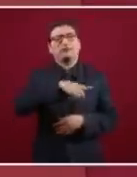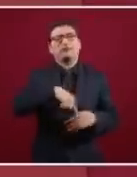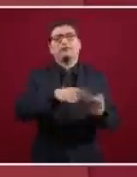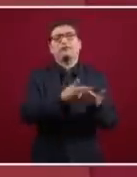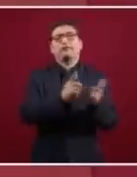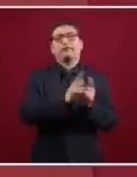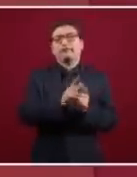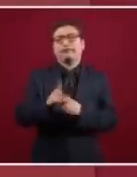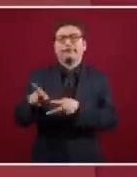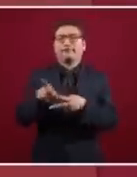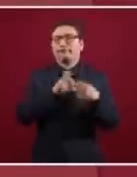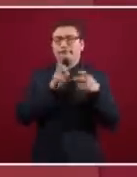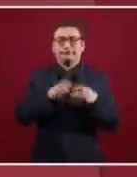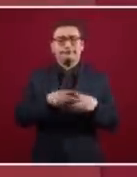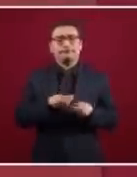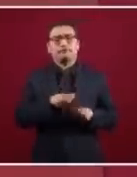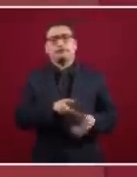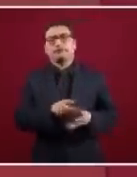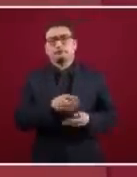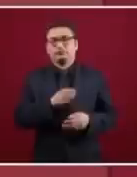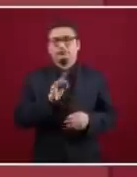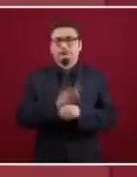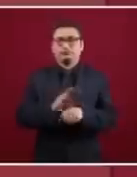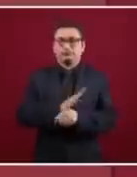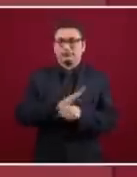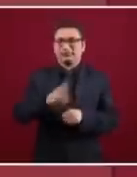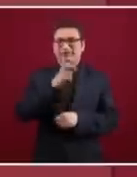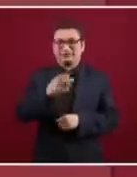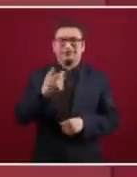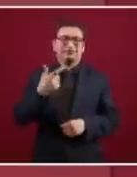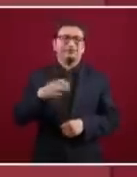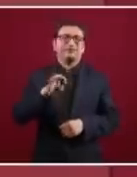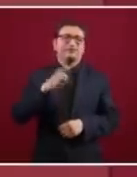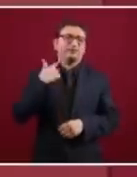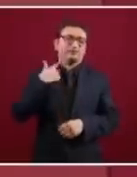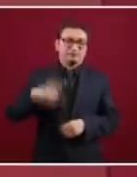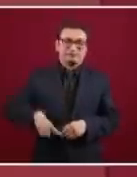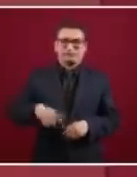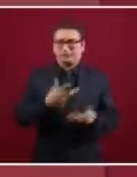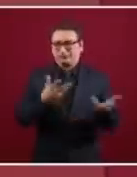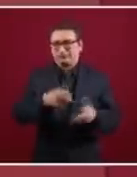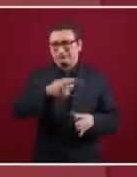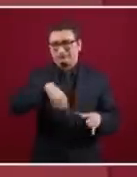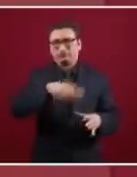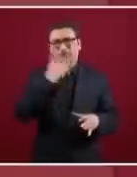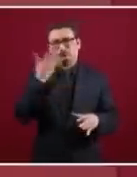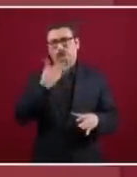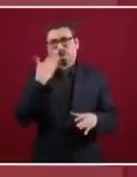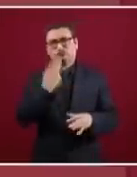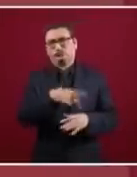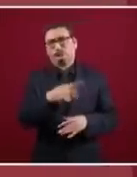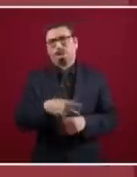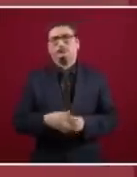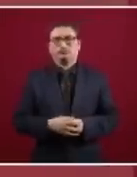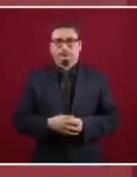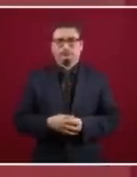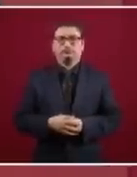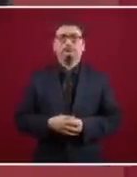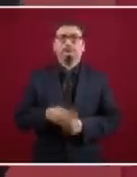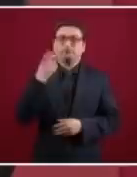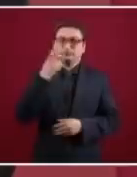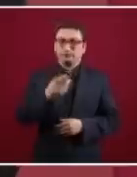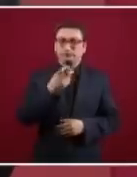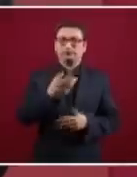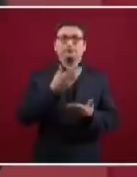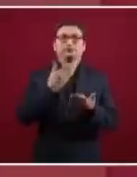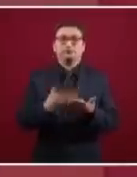unos cuantos eso es la política neoliberal entonces ahora vamos a dar a